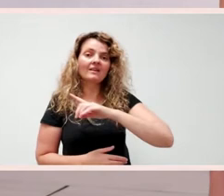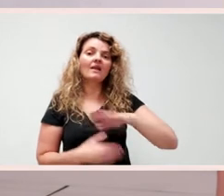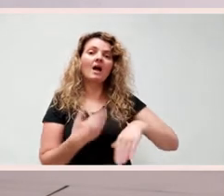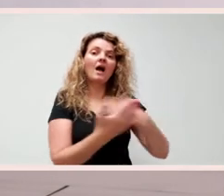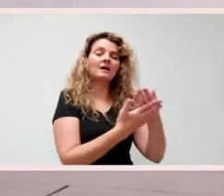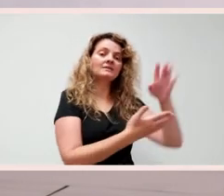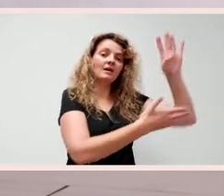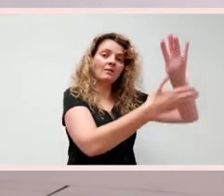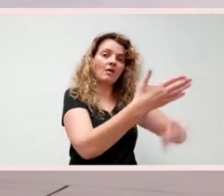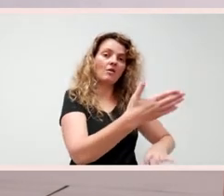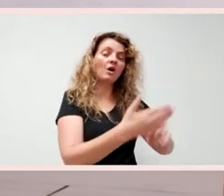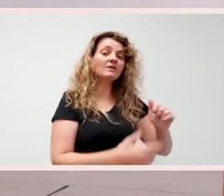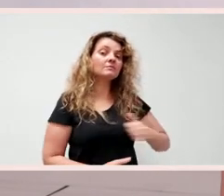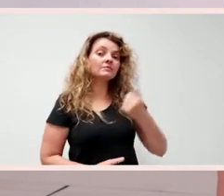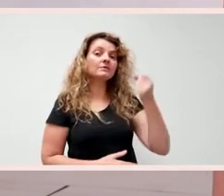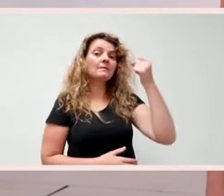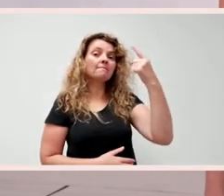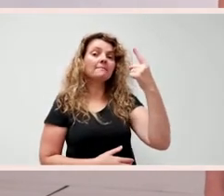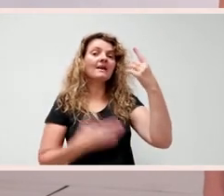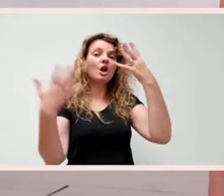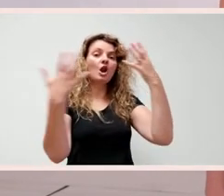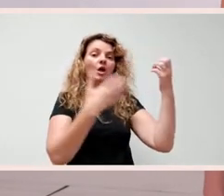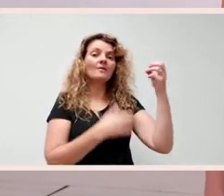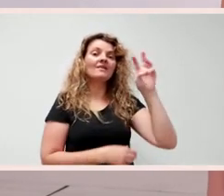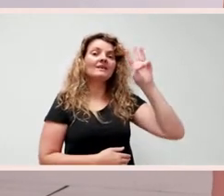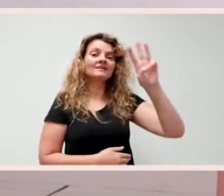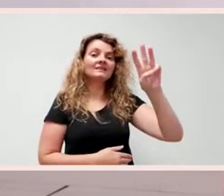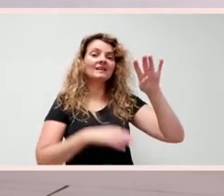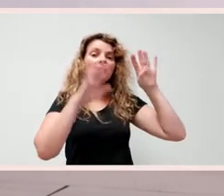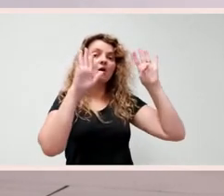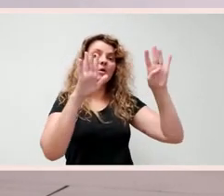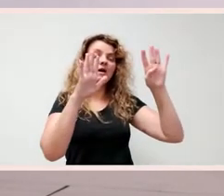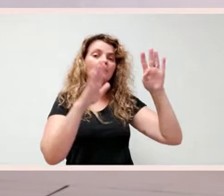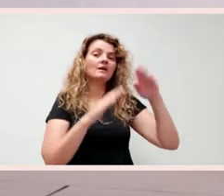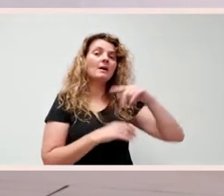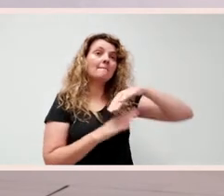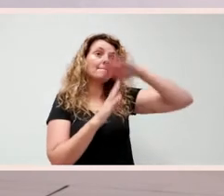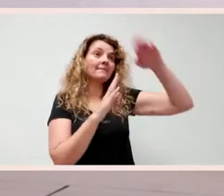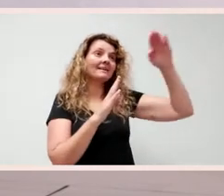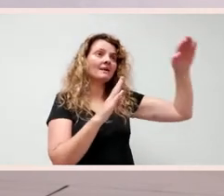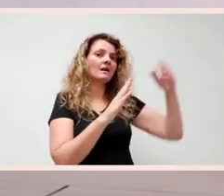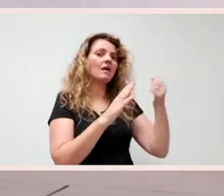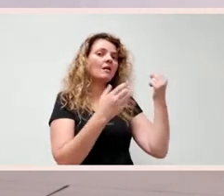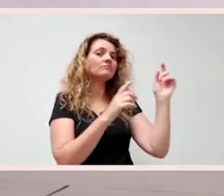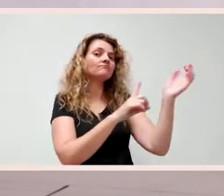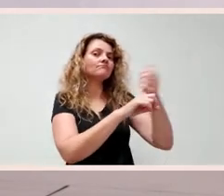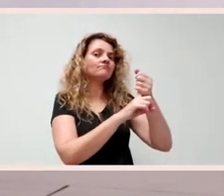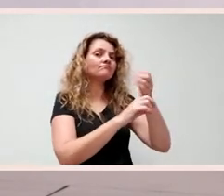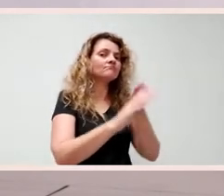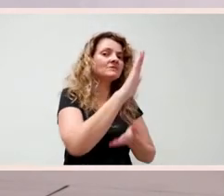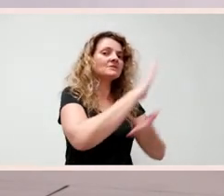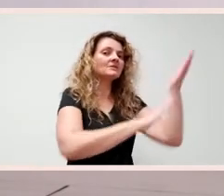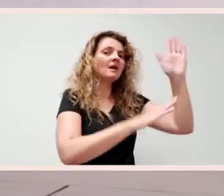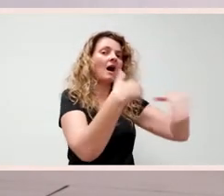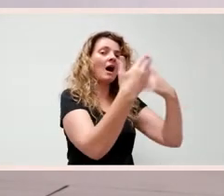América e logo de América pasou prácticamente ata o final da súa vida en México. En México tivo